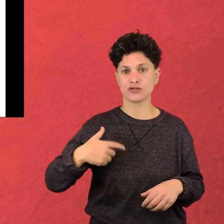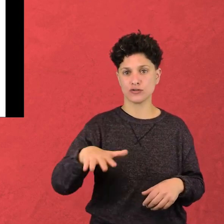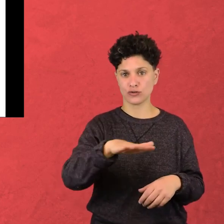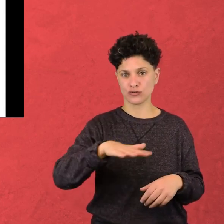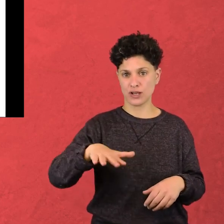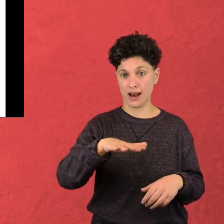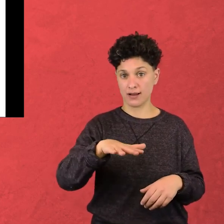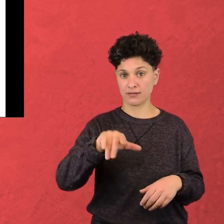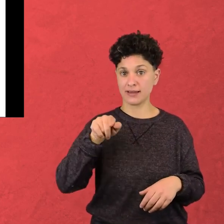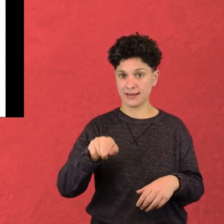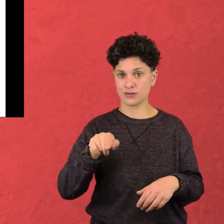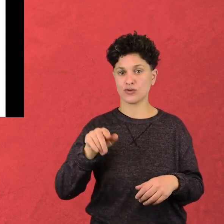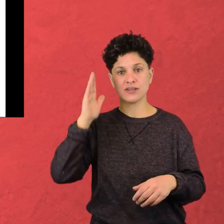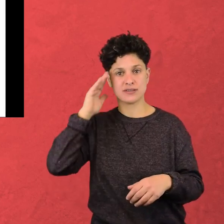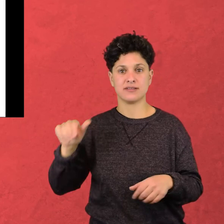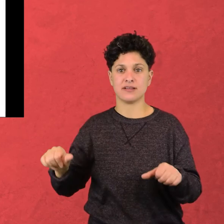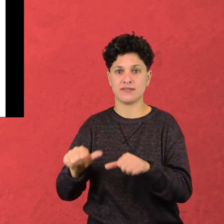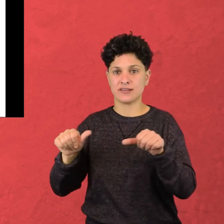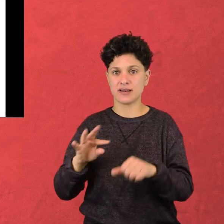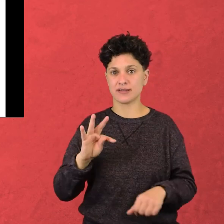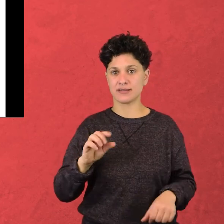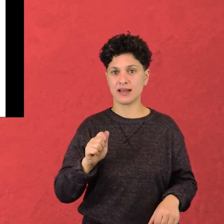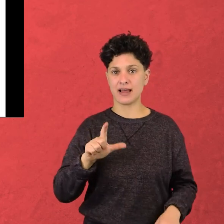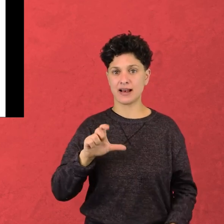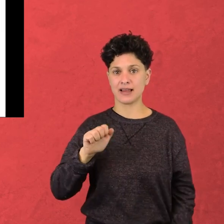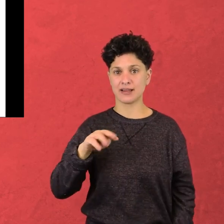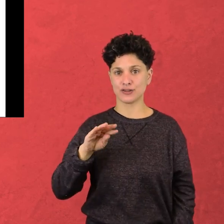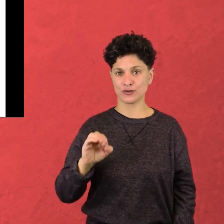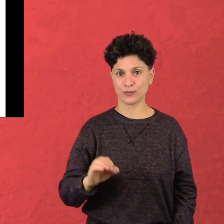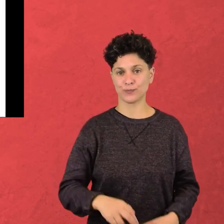el hombre tiene un valor